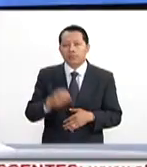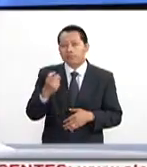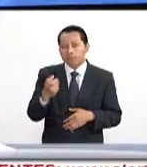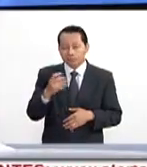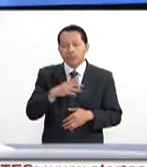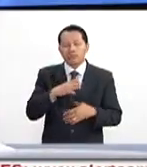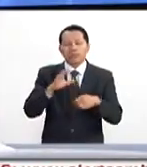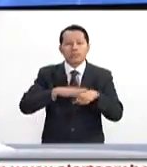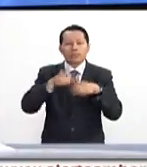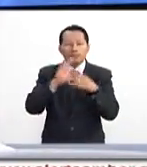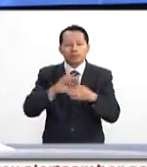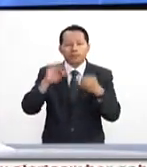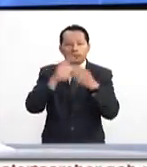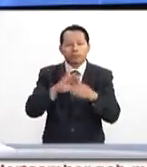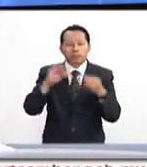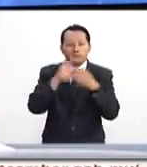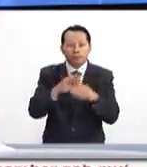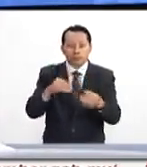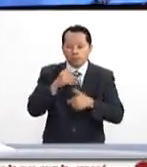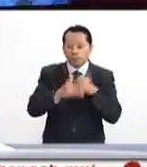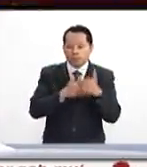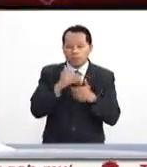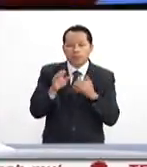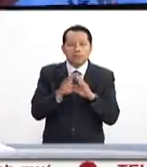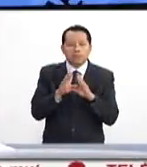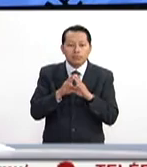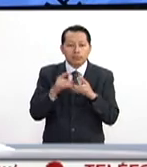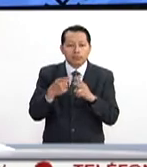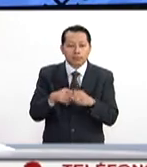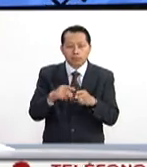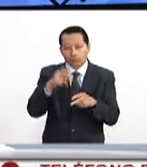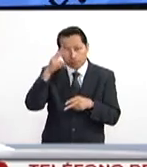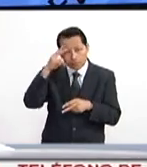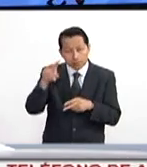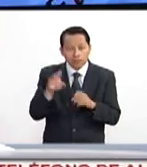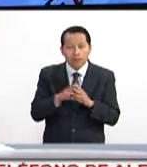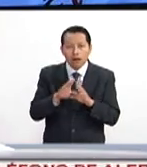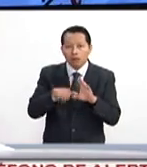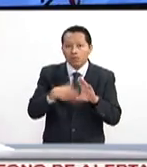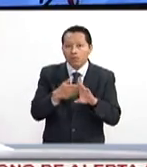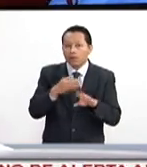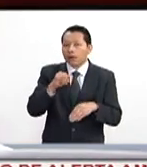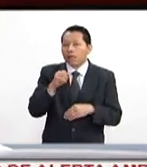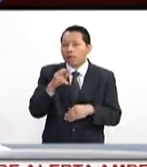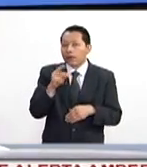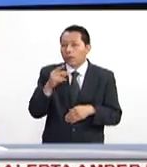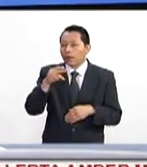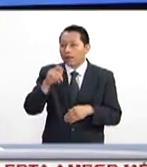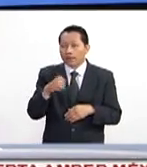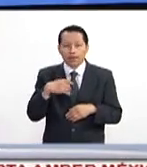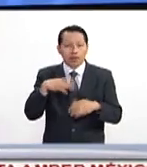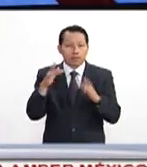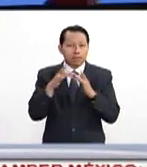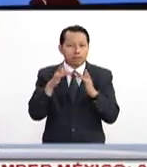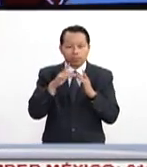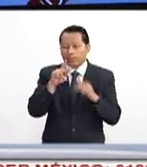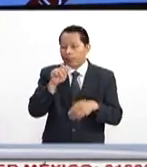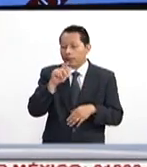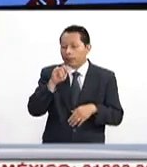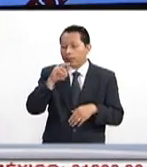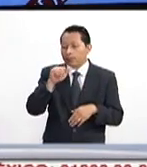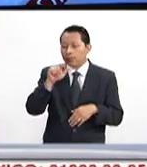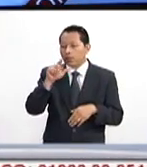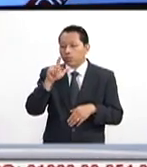Precisamente para detallarnos más sobre este proceso que se inicia ya en México contra Javier Duarte, nos comunicamos con Patricia